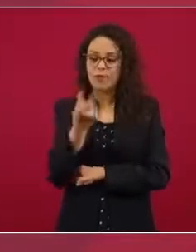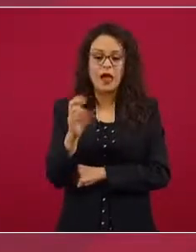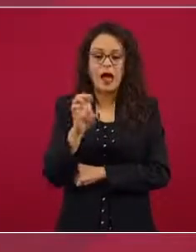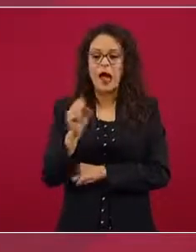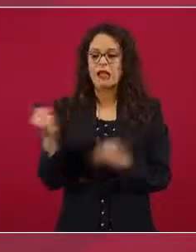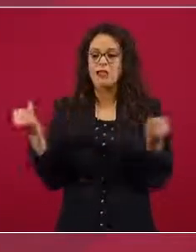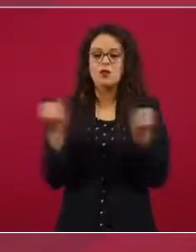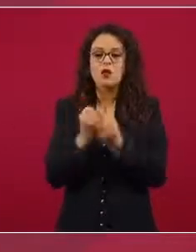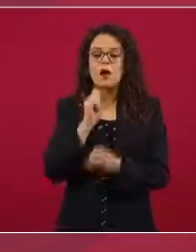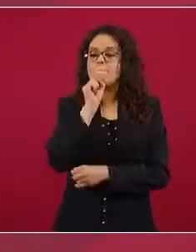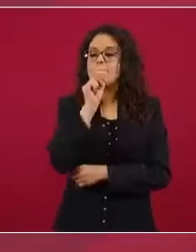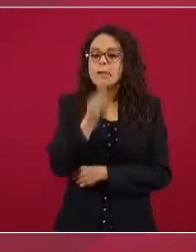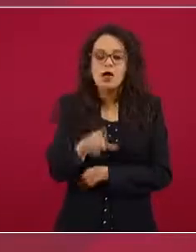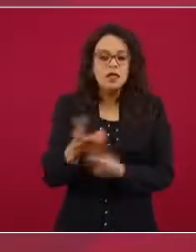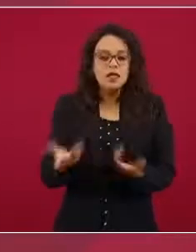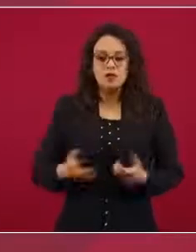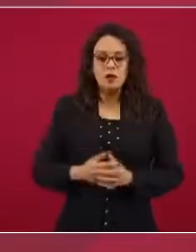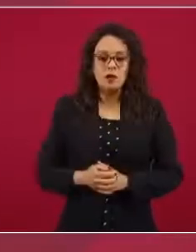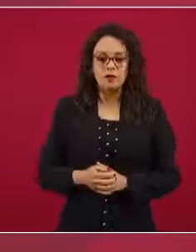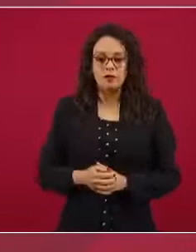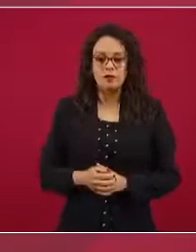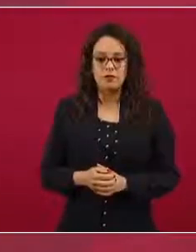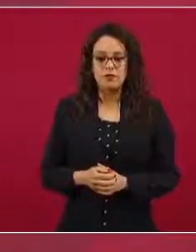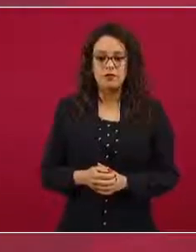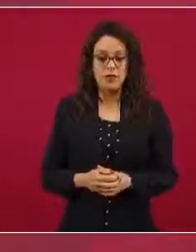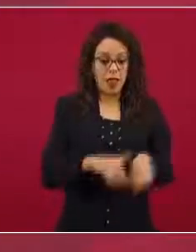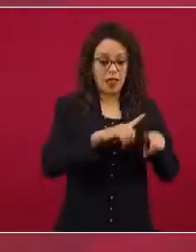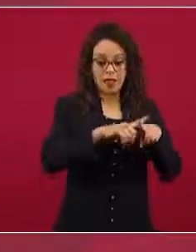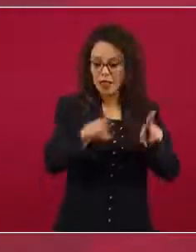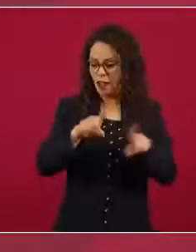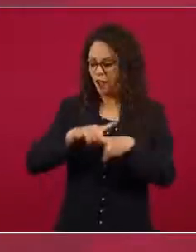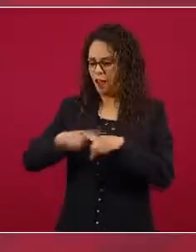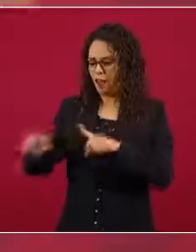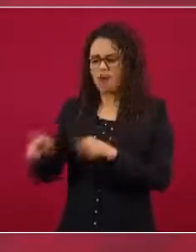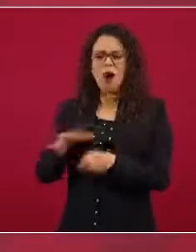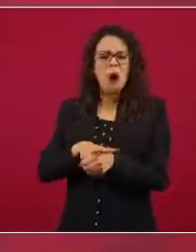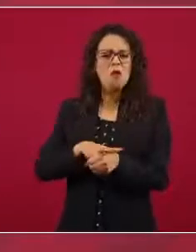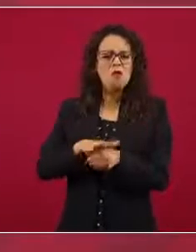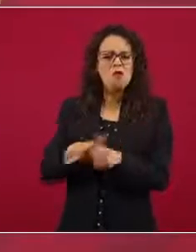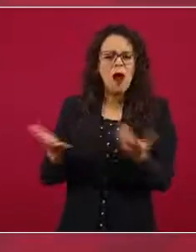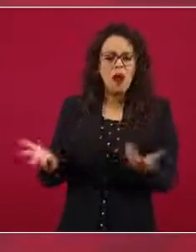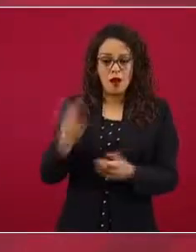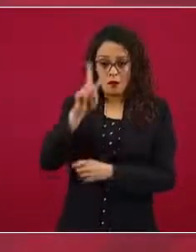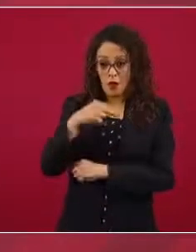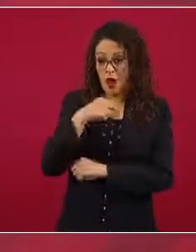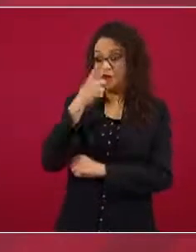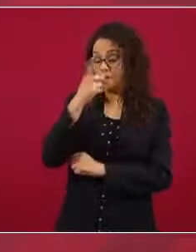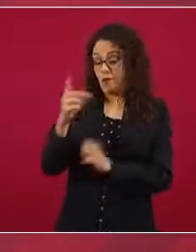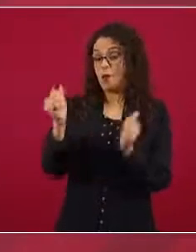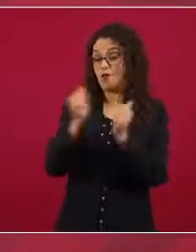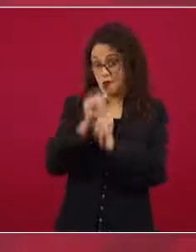que la única diferencia que puede haber, te digo con todo respeto,